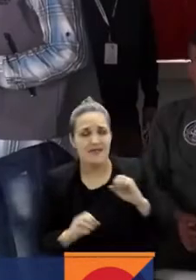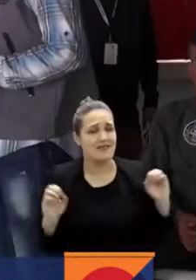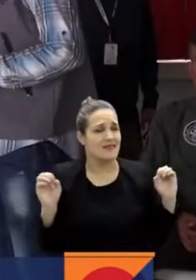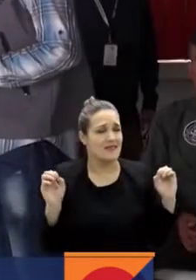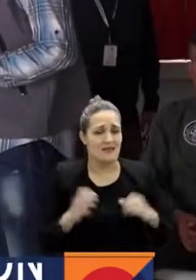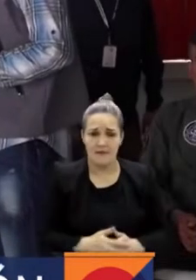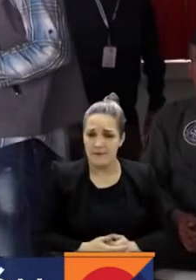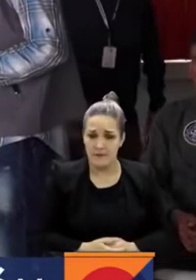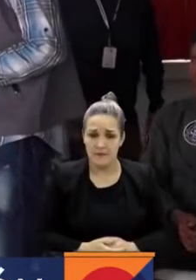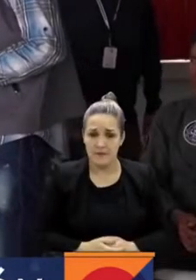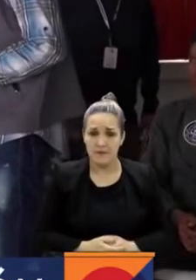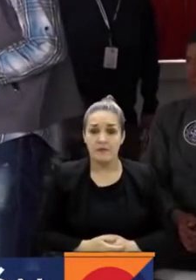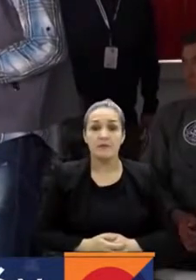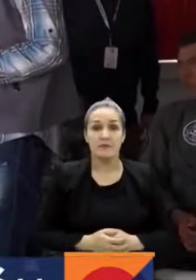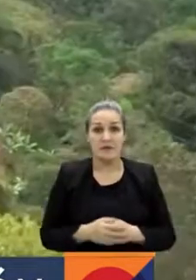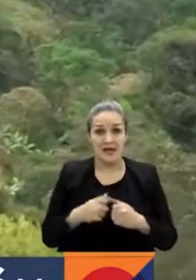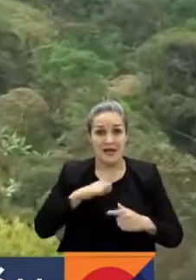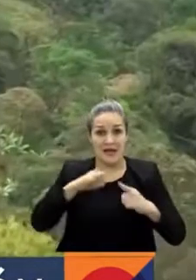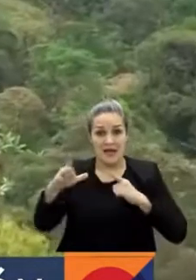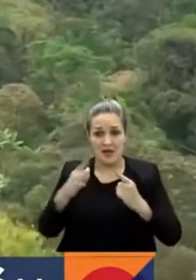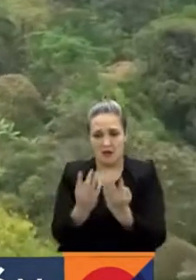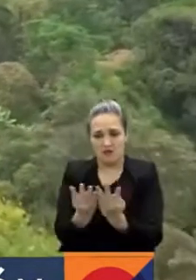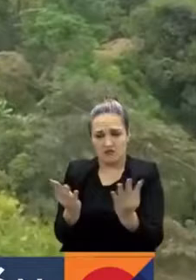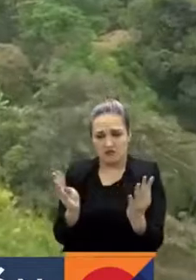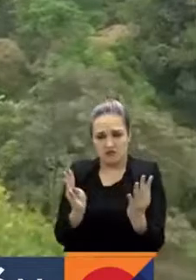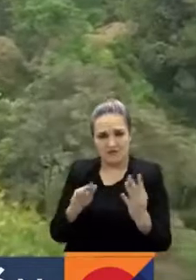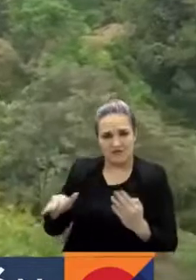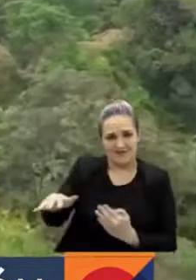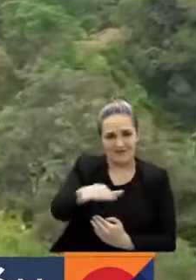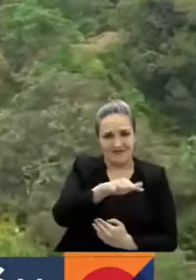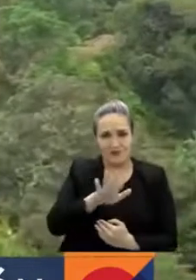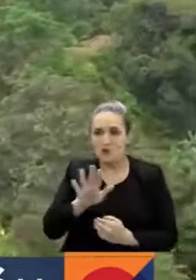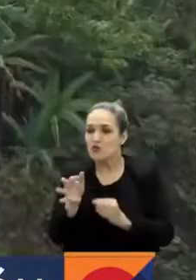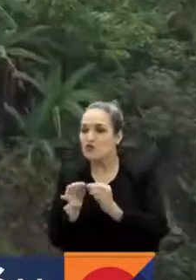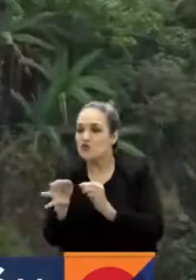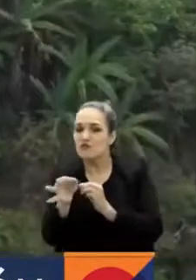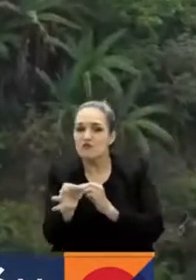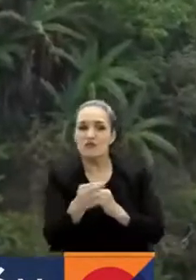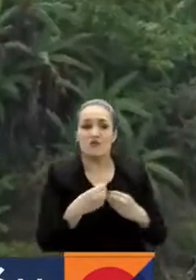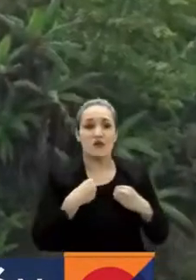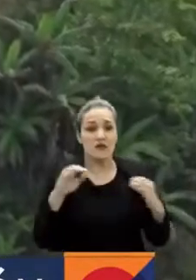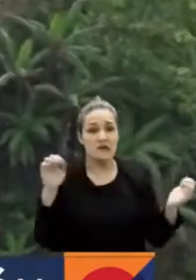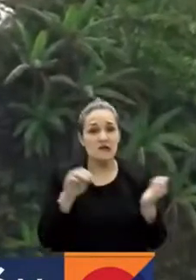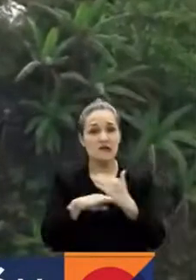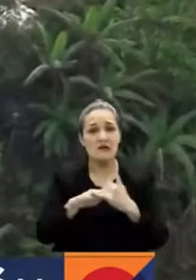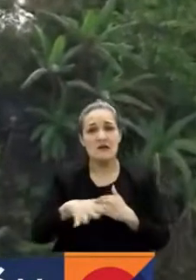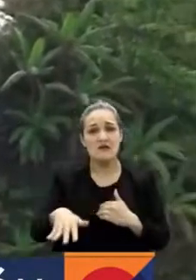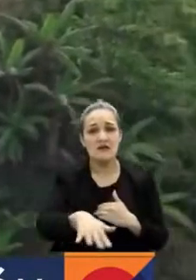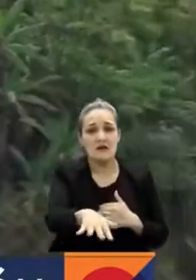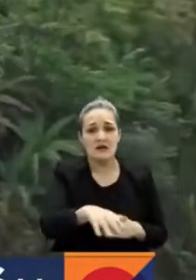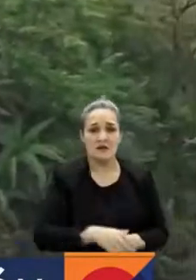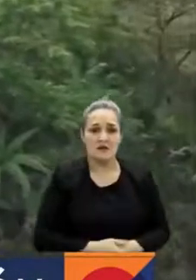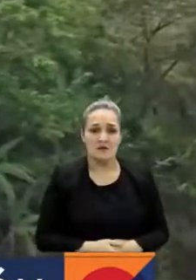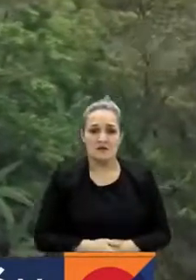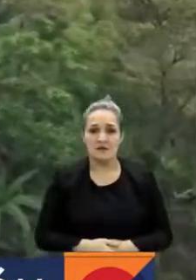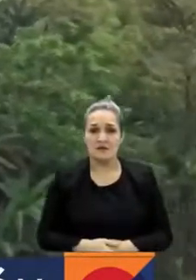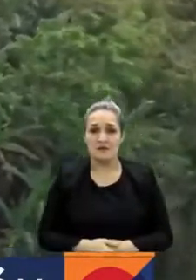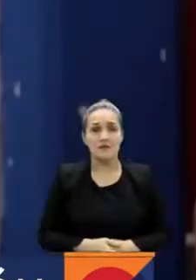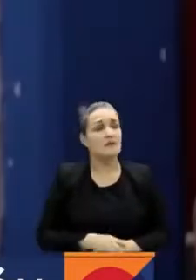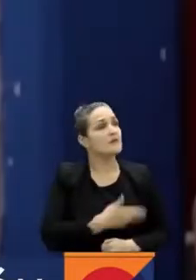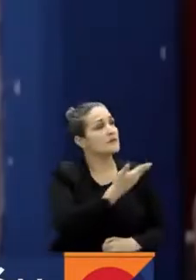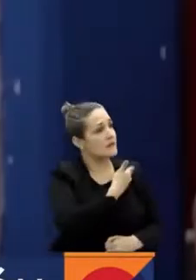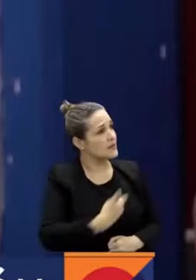Líderes del corregimiento San Luis y de la región aseguraron que las vías del sector están abandonadas. Se construye paz, señor